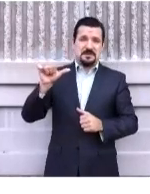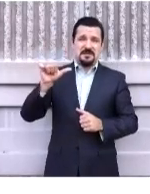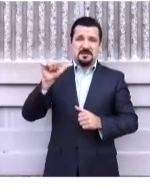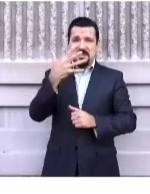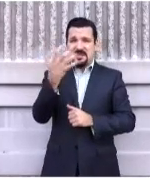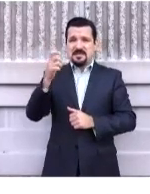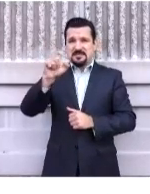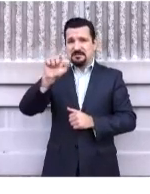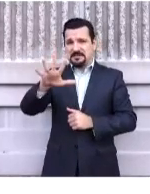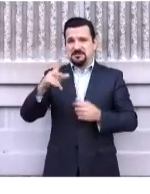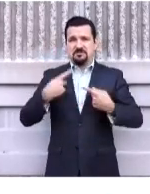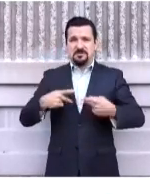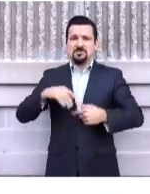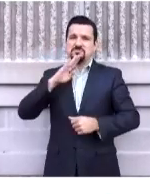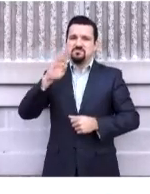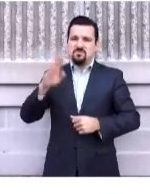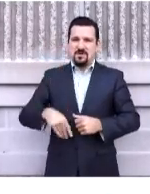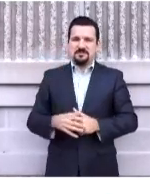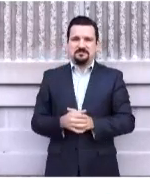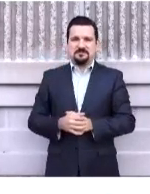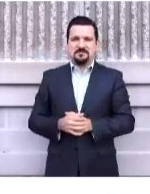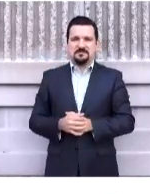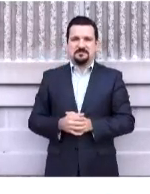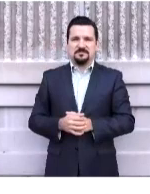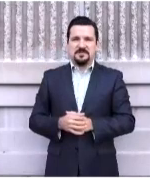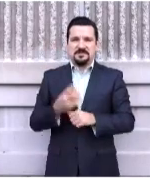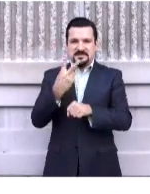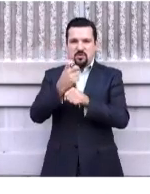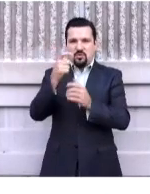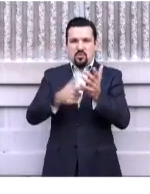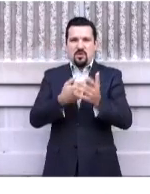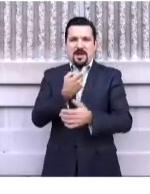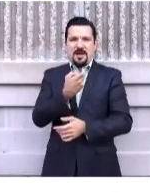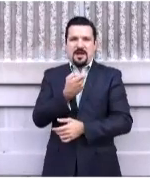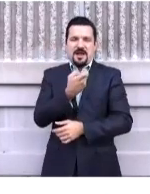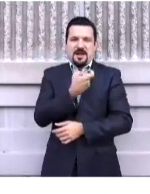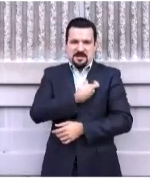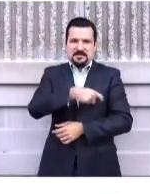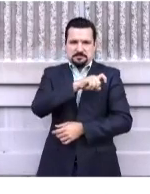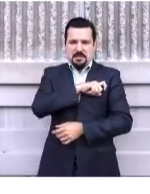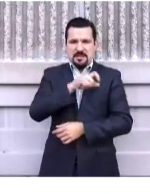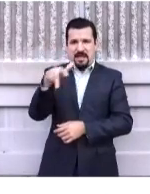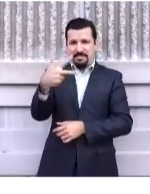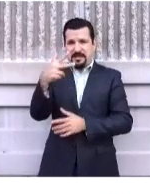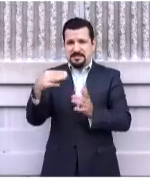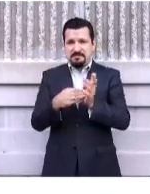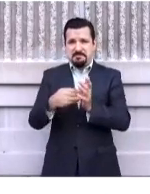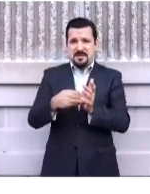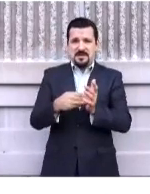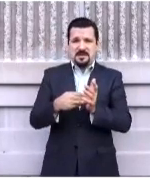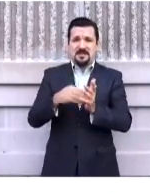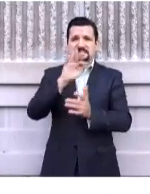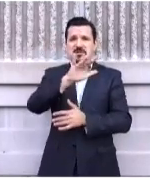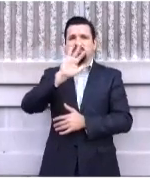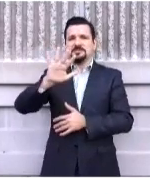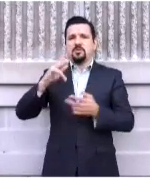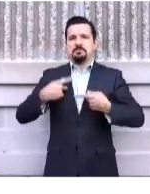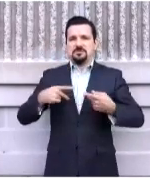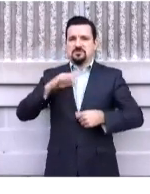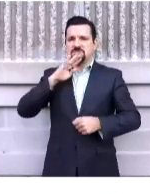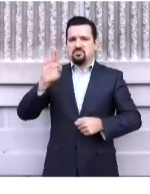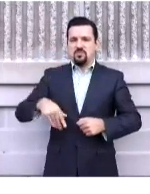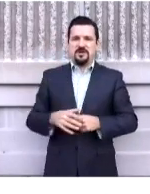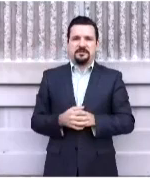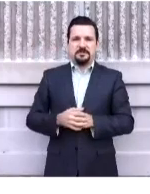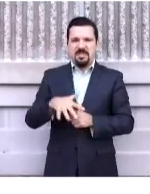16.525 muertes. Le sigue en España, en donde han fallecido 13.055 sujetos y tiene